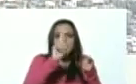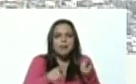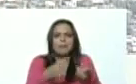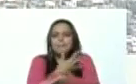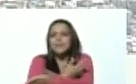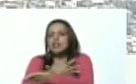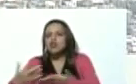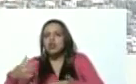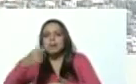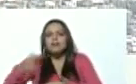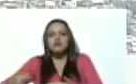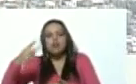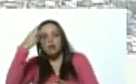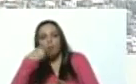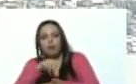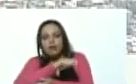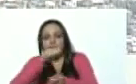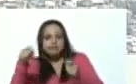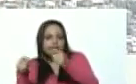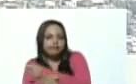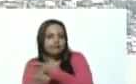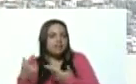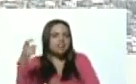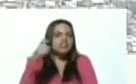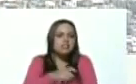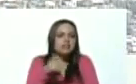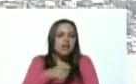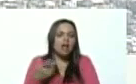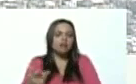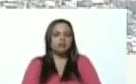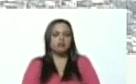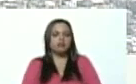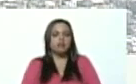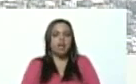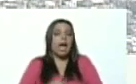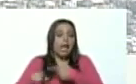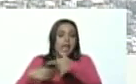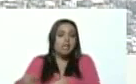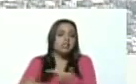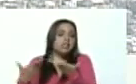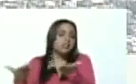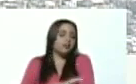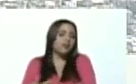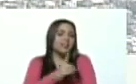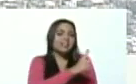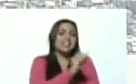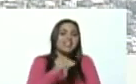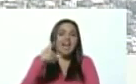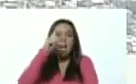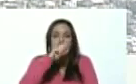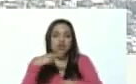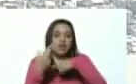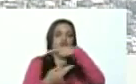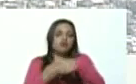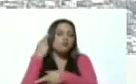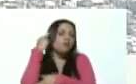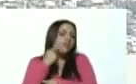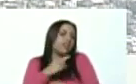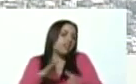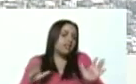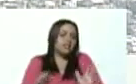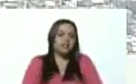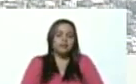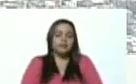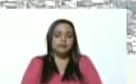de pobres, de necesitados. La herencia que recibió de 100 años la revolución bolivariana, y